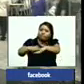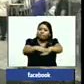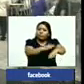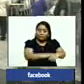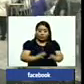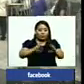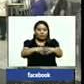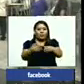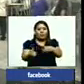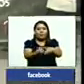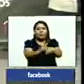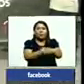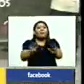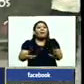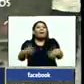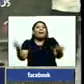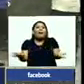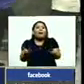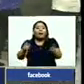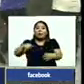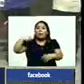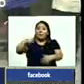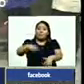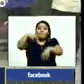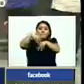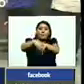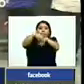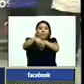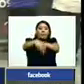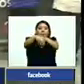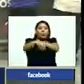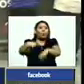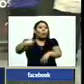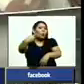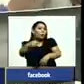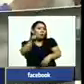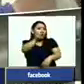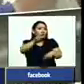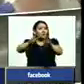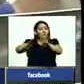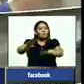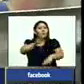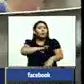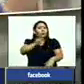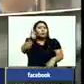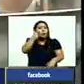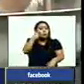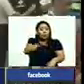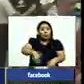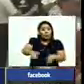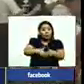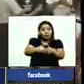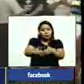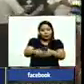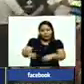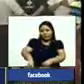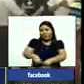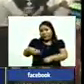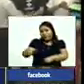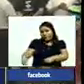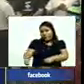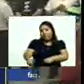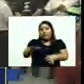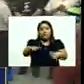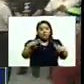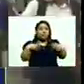clase trabajadora a que se sumen a una marcha este próximo 27 de septiembre, saliendo desde la Plaza Barrios, Plaza de la